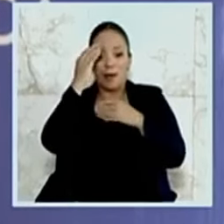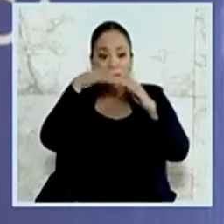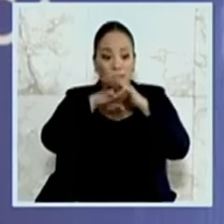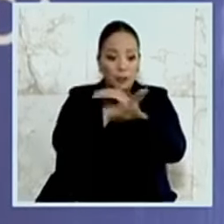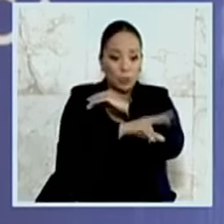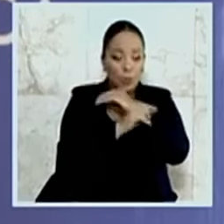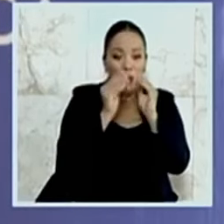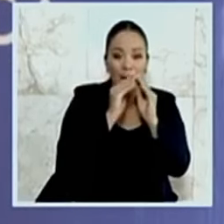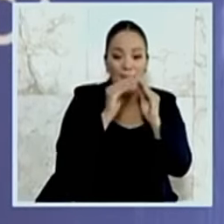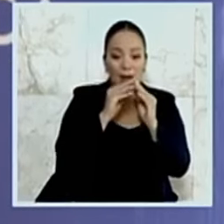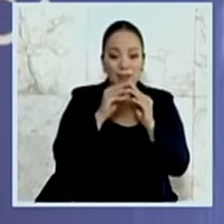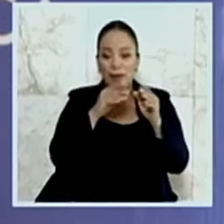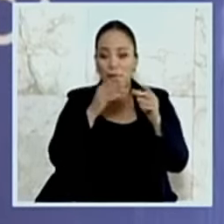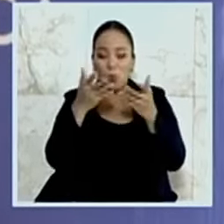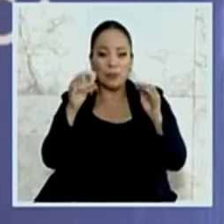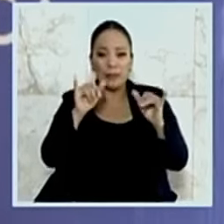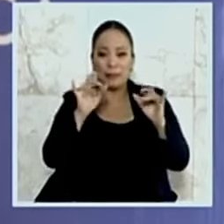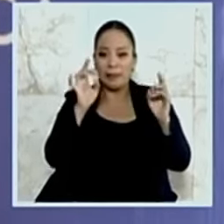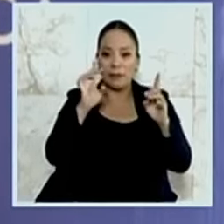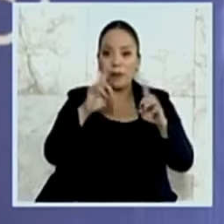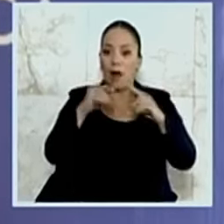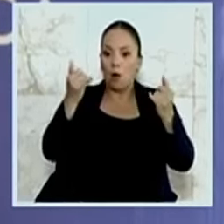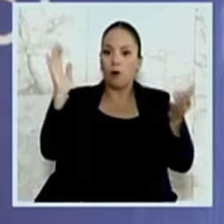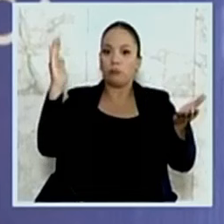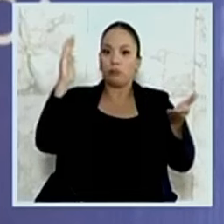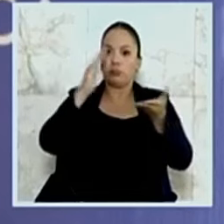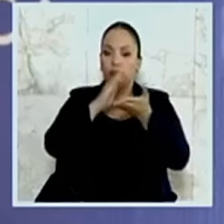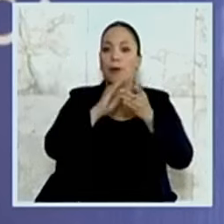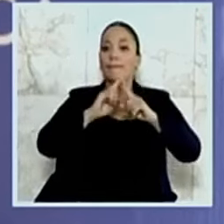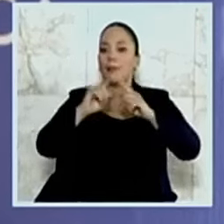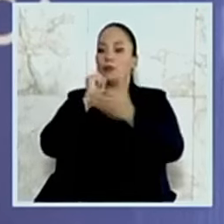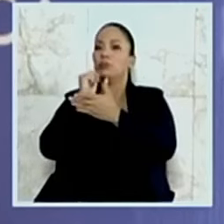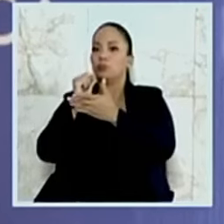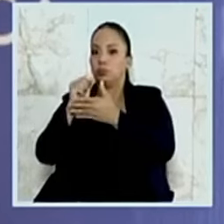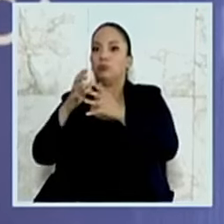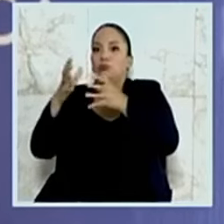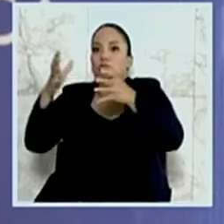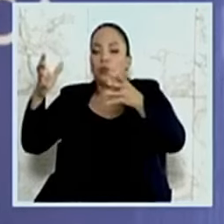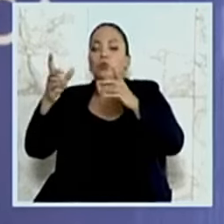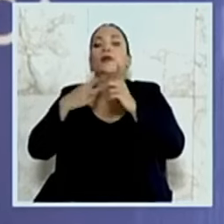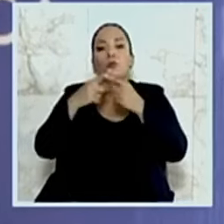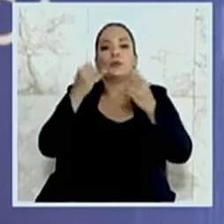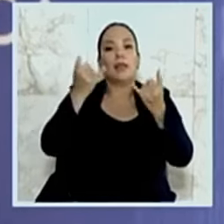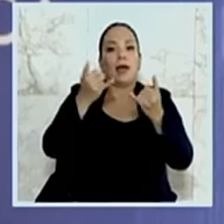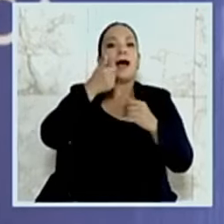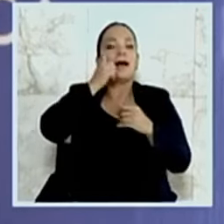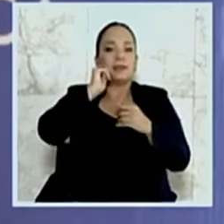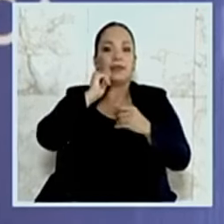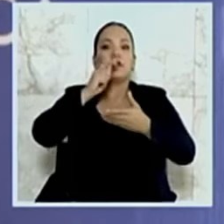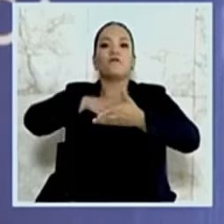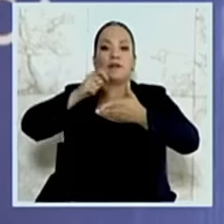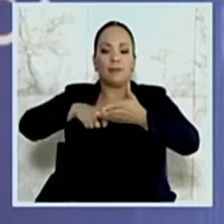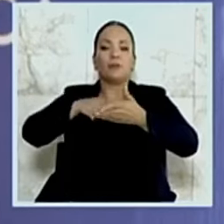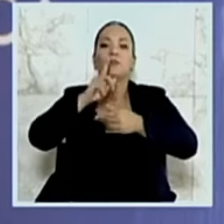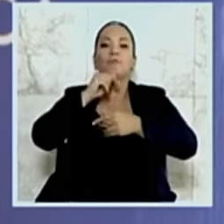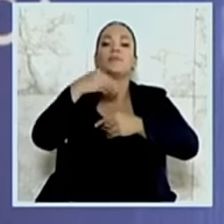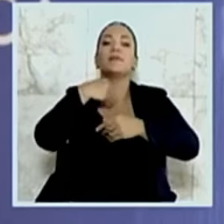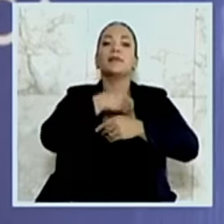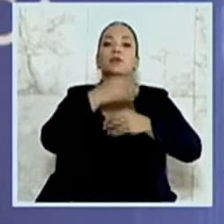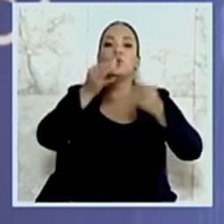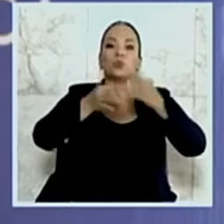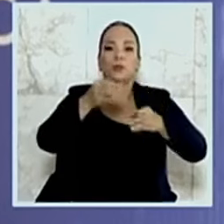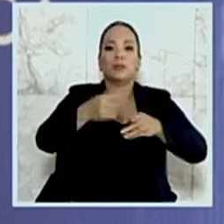los crímenes que antes torturaban a mi mamá, que se metan a la casa y esas cosas, pero la ola de